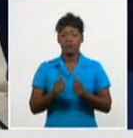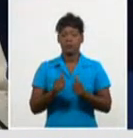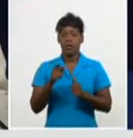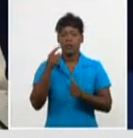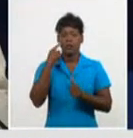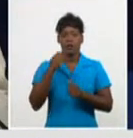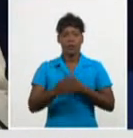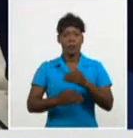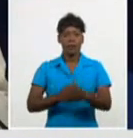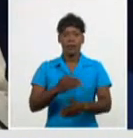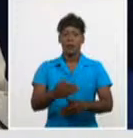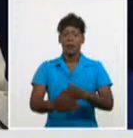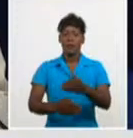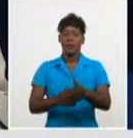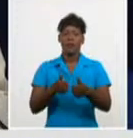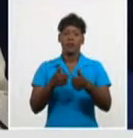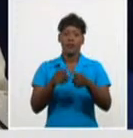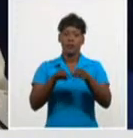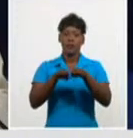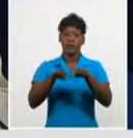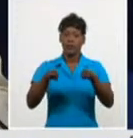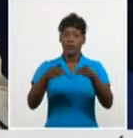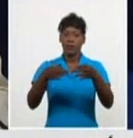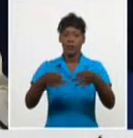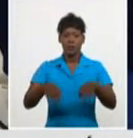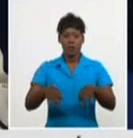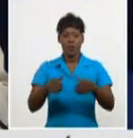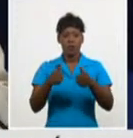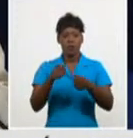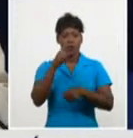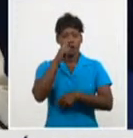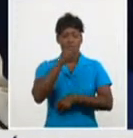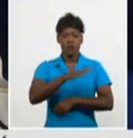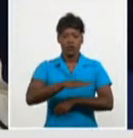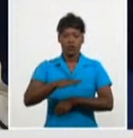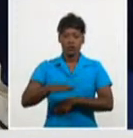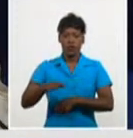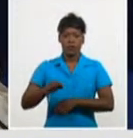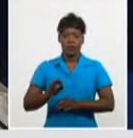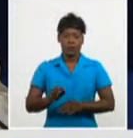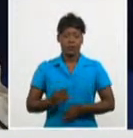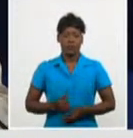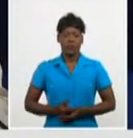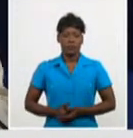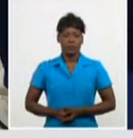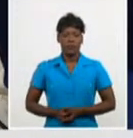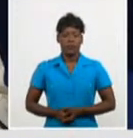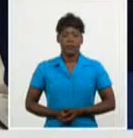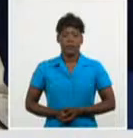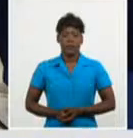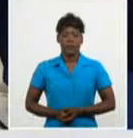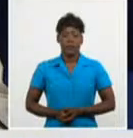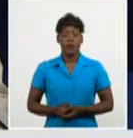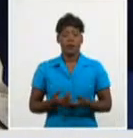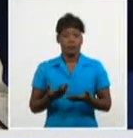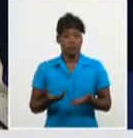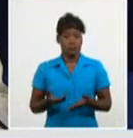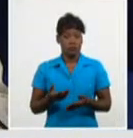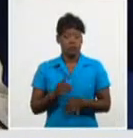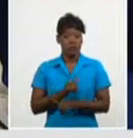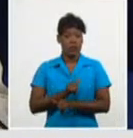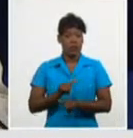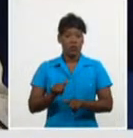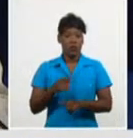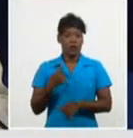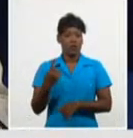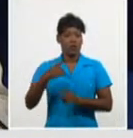evolución favorable que ha tenido la enfermedad en los niños en nuestro país, además de los